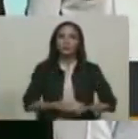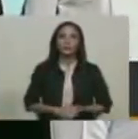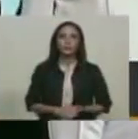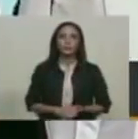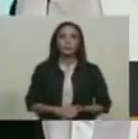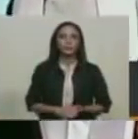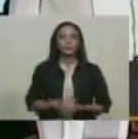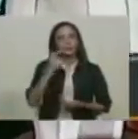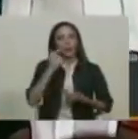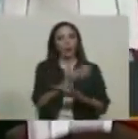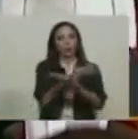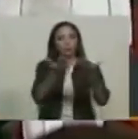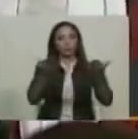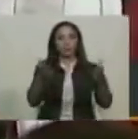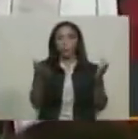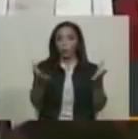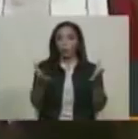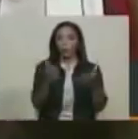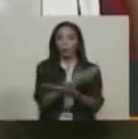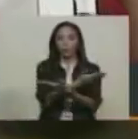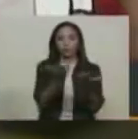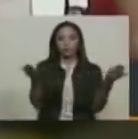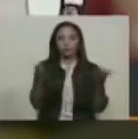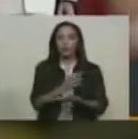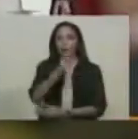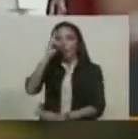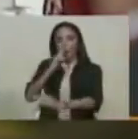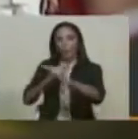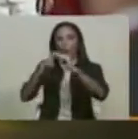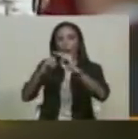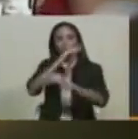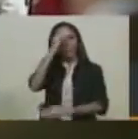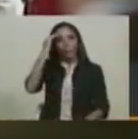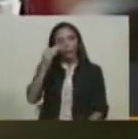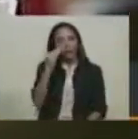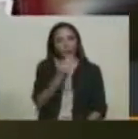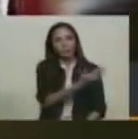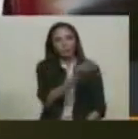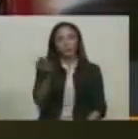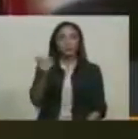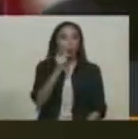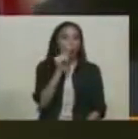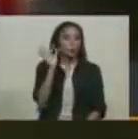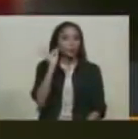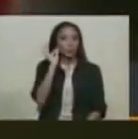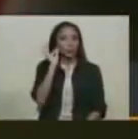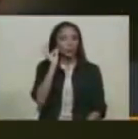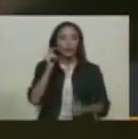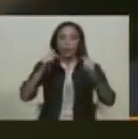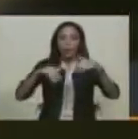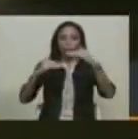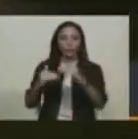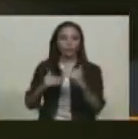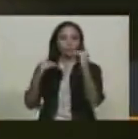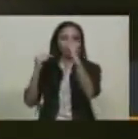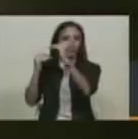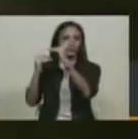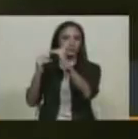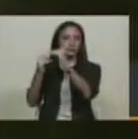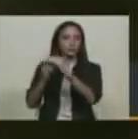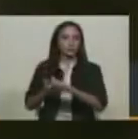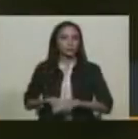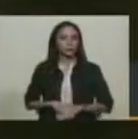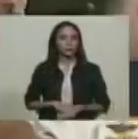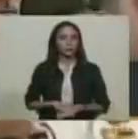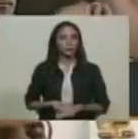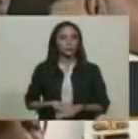aquí a ustedes, dignos soldados, dignas soldadas, hoy ascendidos al grado